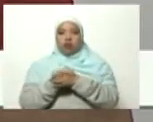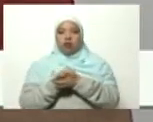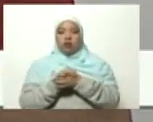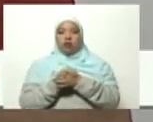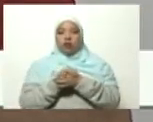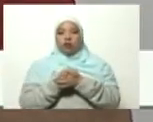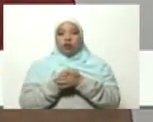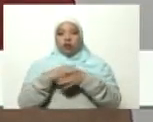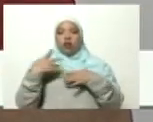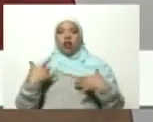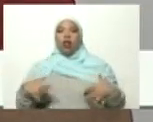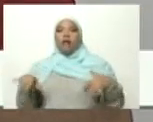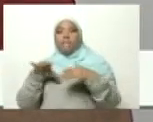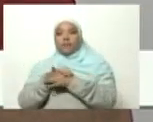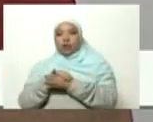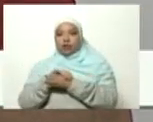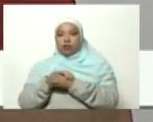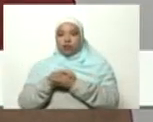la solidaridad.